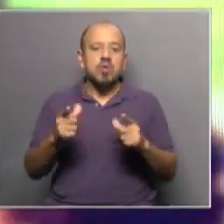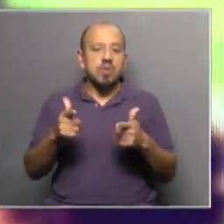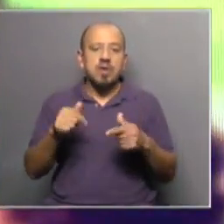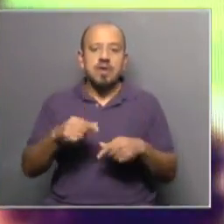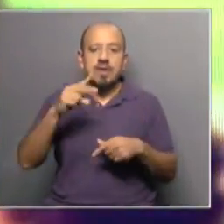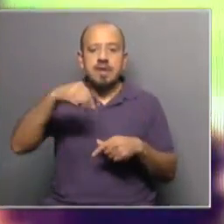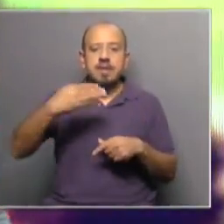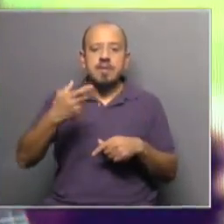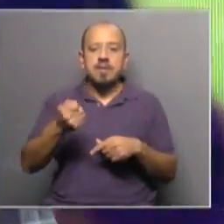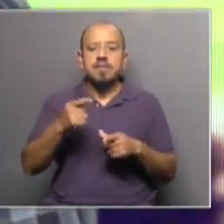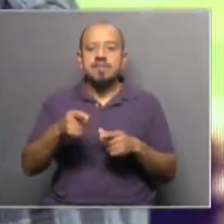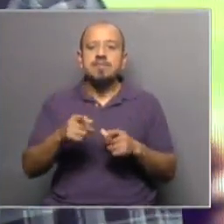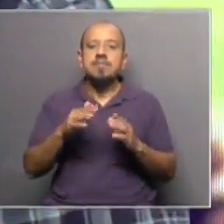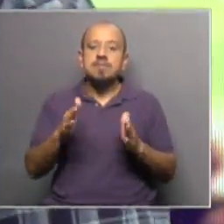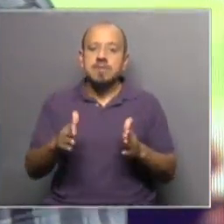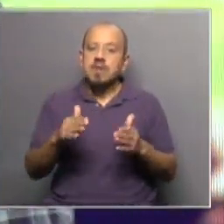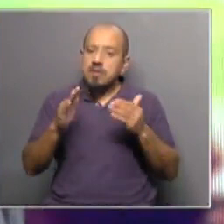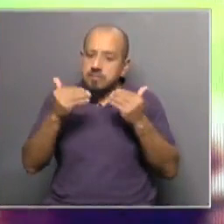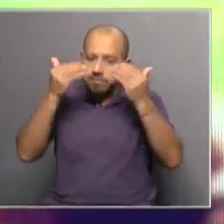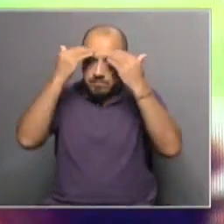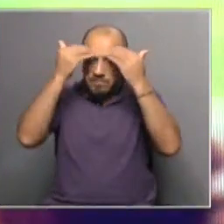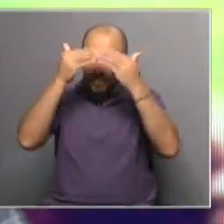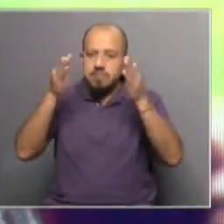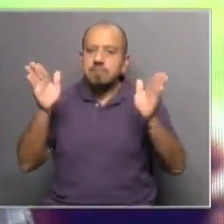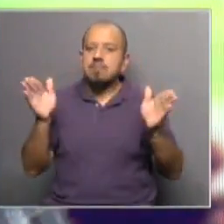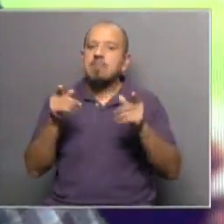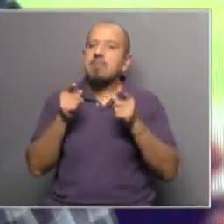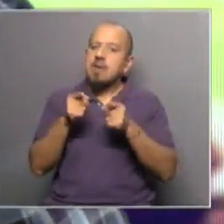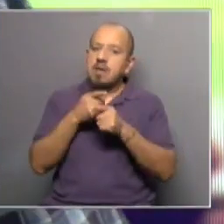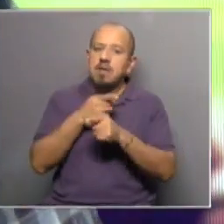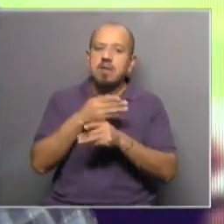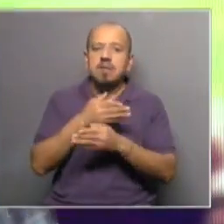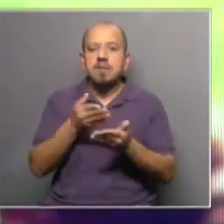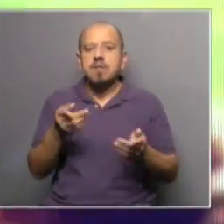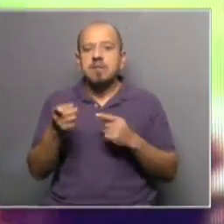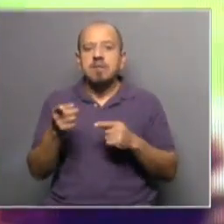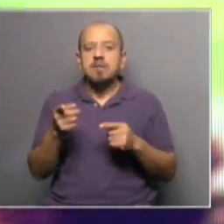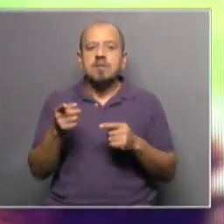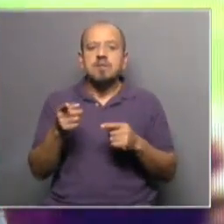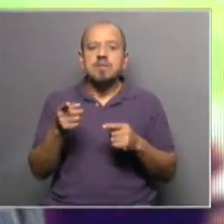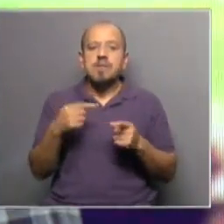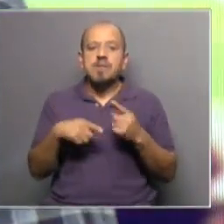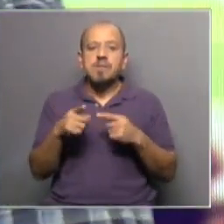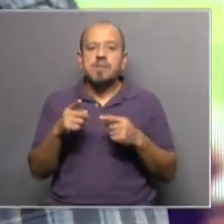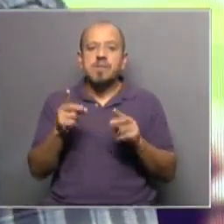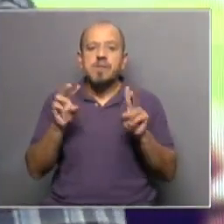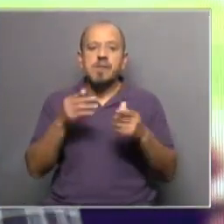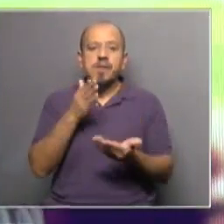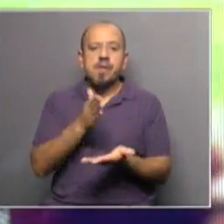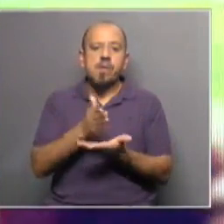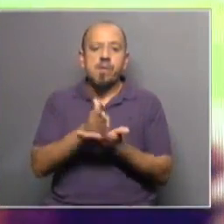mismo. La NBA aparece como una liga mucho más orientada a ciertas cuestiones de